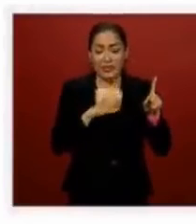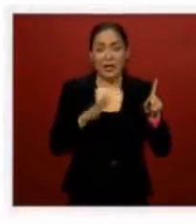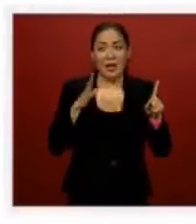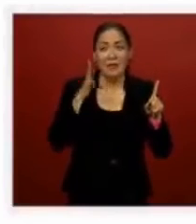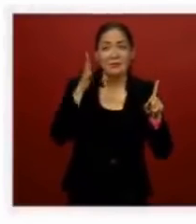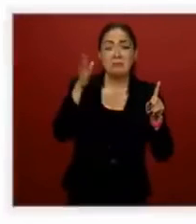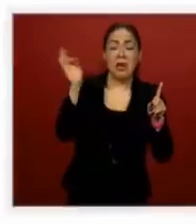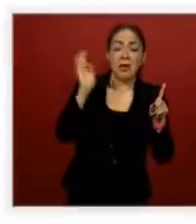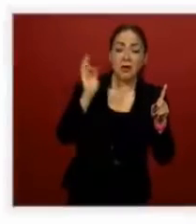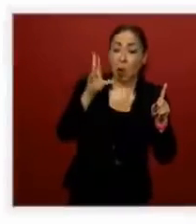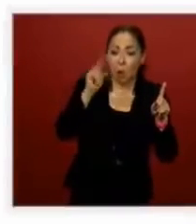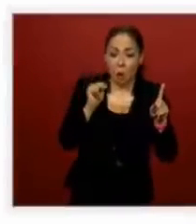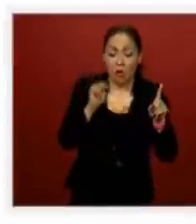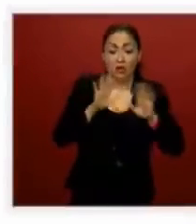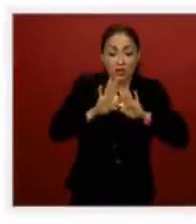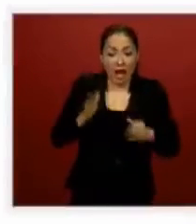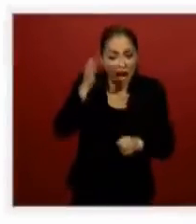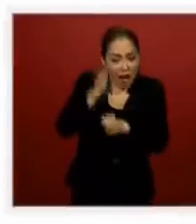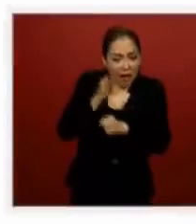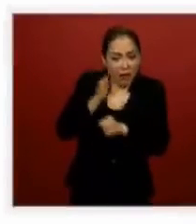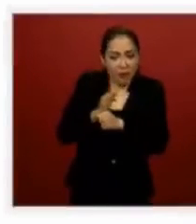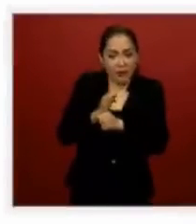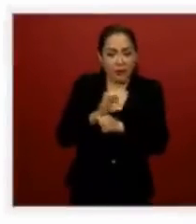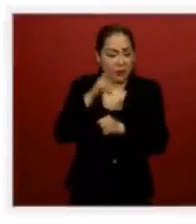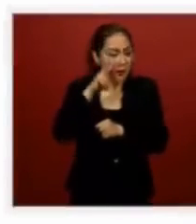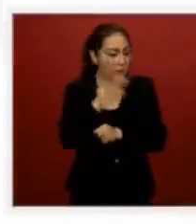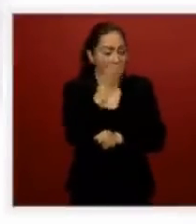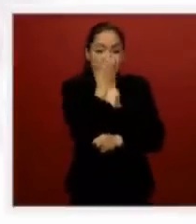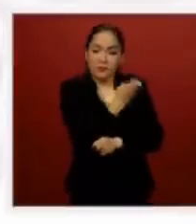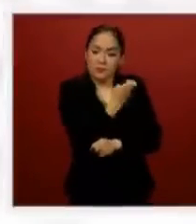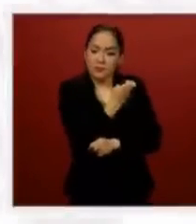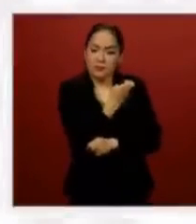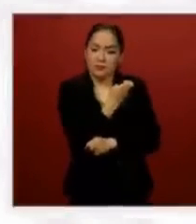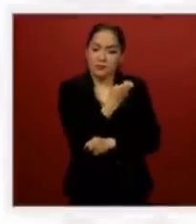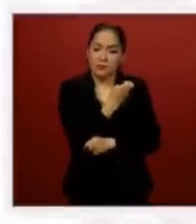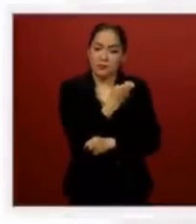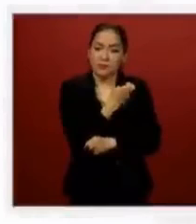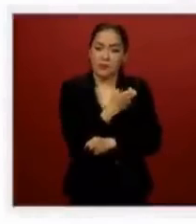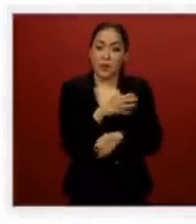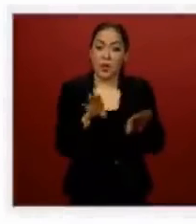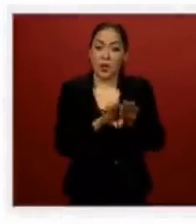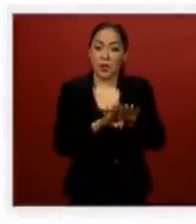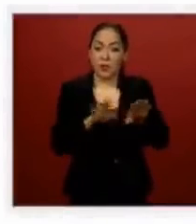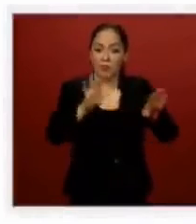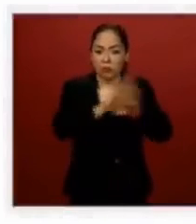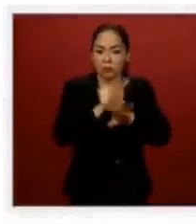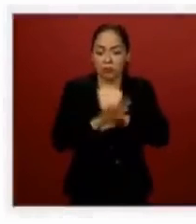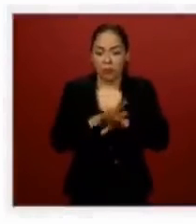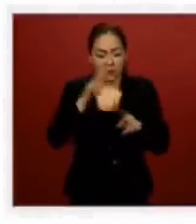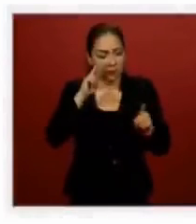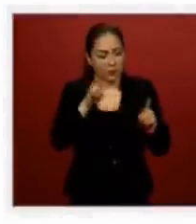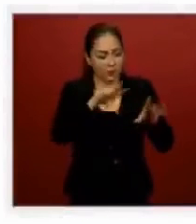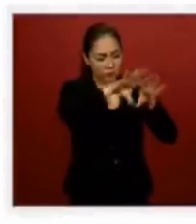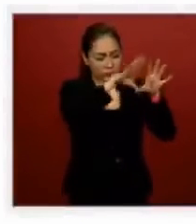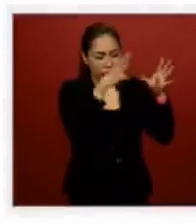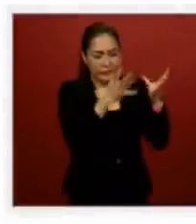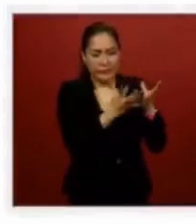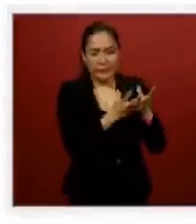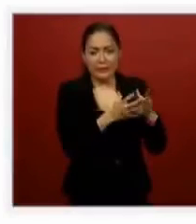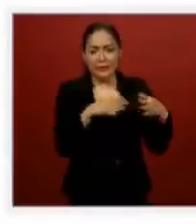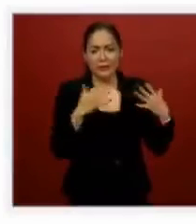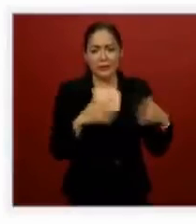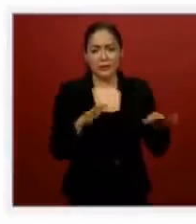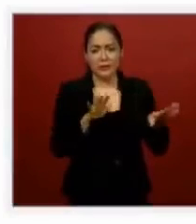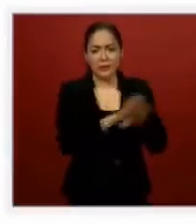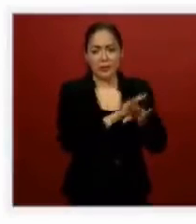pasar, es algo que ya está pasando. Eso es de los últimos 50 años, ¿no? Sí, ¿Cómo ha cambiado? ¿Cómo ha cambiado? ¿Cómo se ve el planeta? De